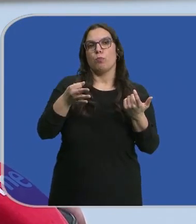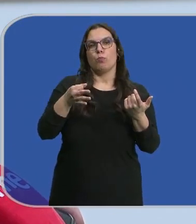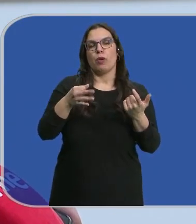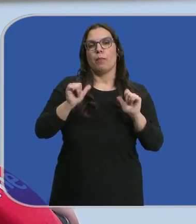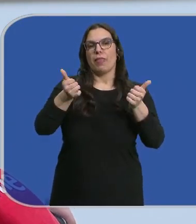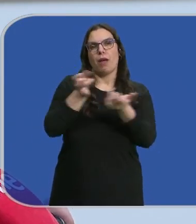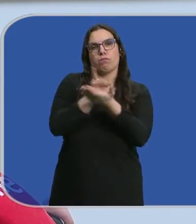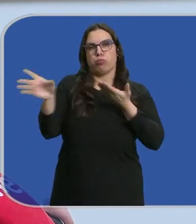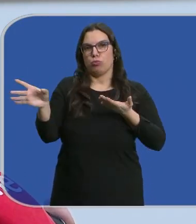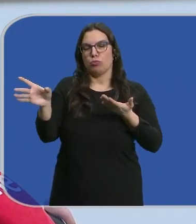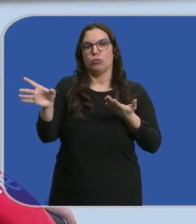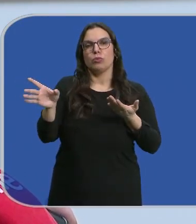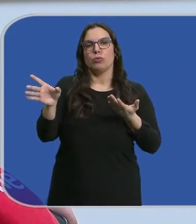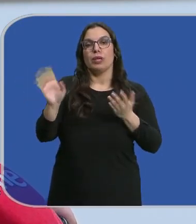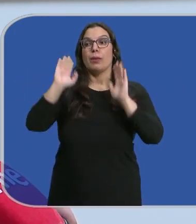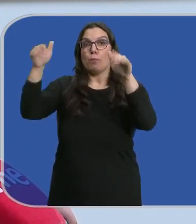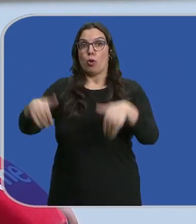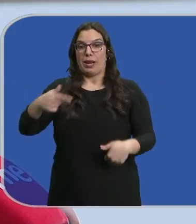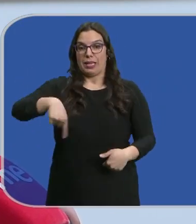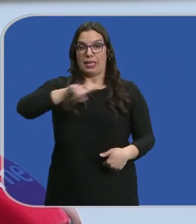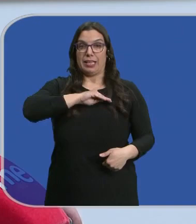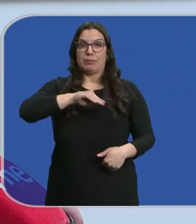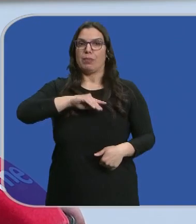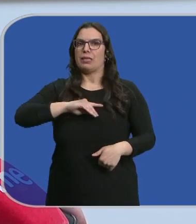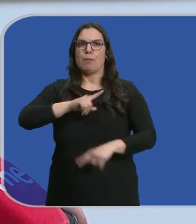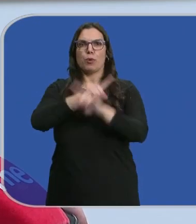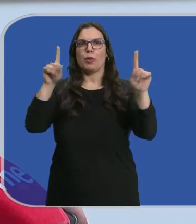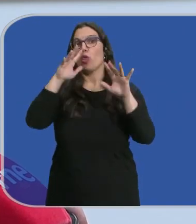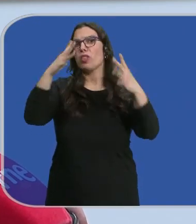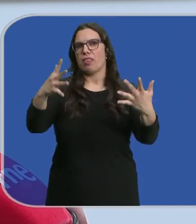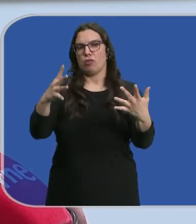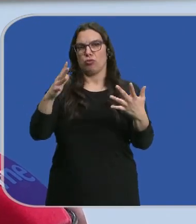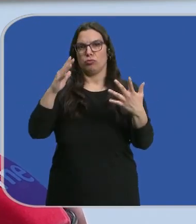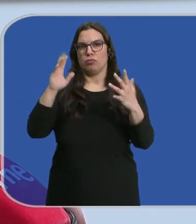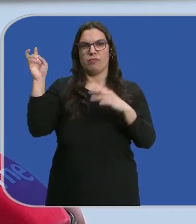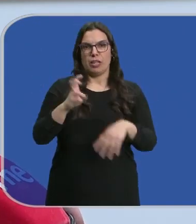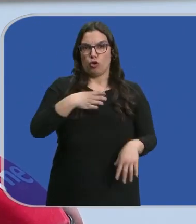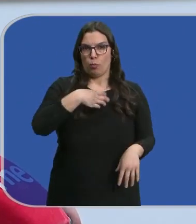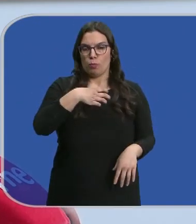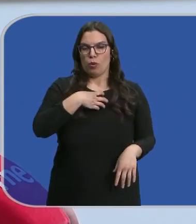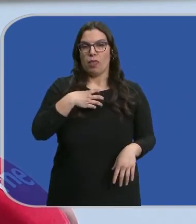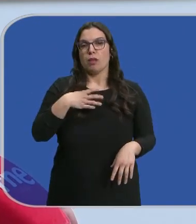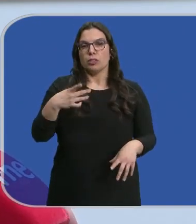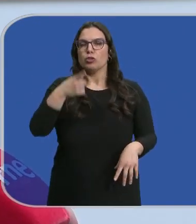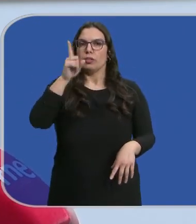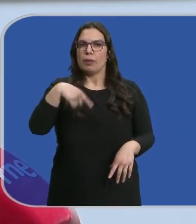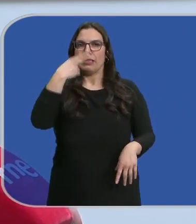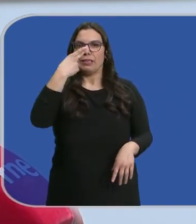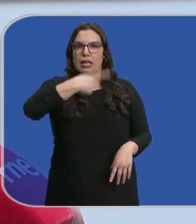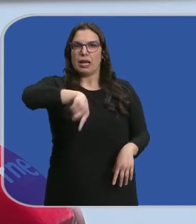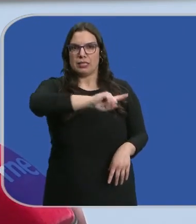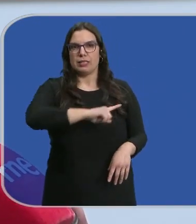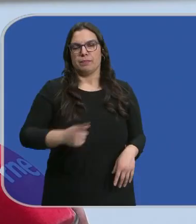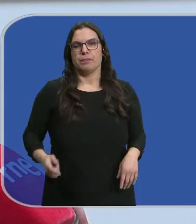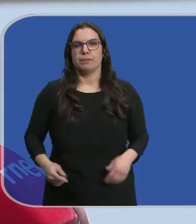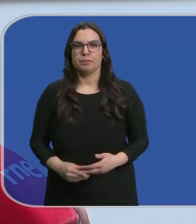podría proceder a la expulsión y a prohibirle el retorno a España por un periodo de 10 años, que en definitiva era también uno de los intereses de